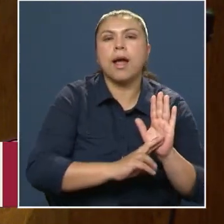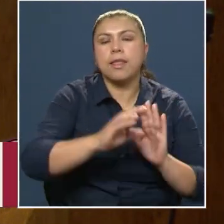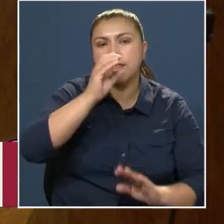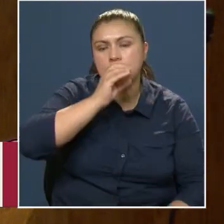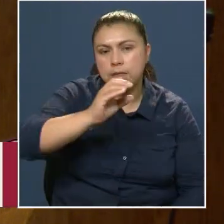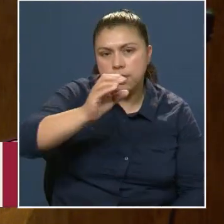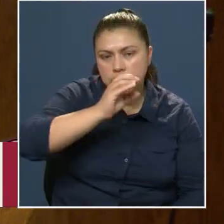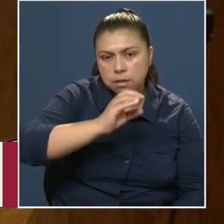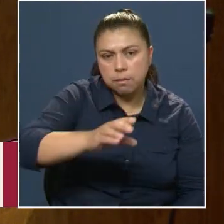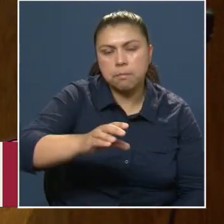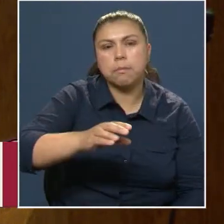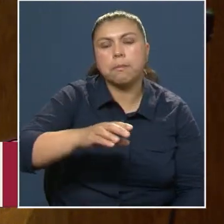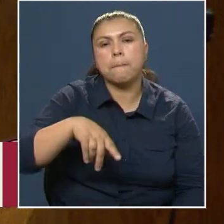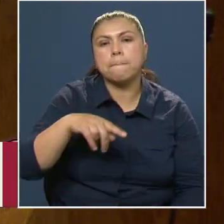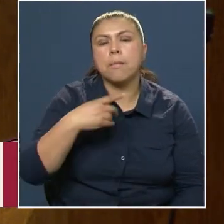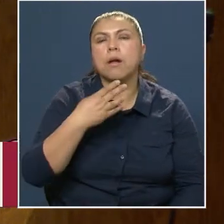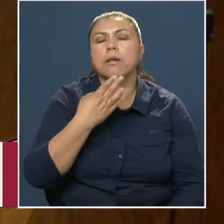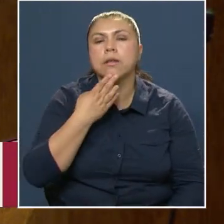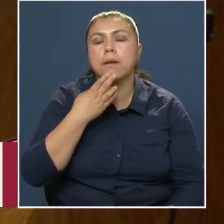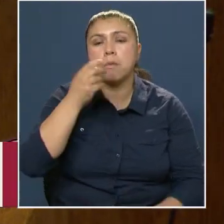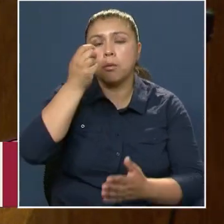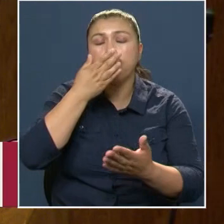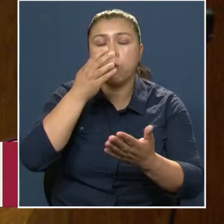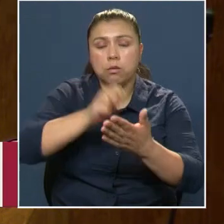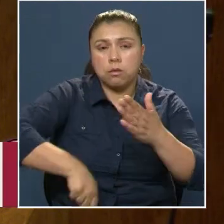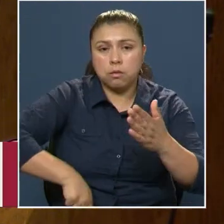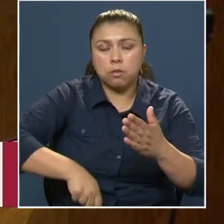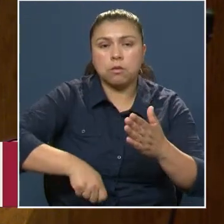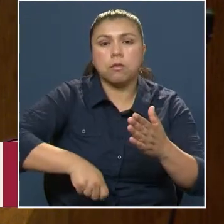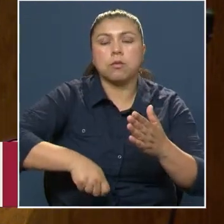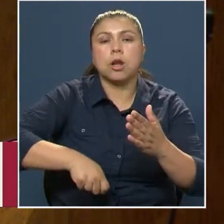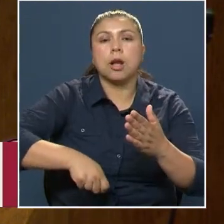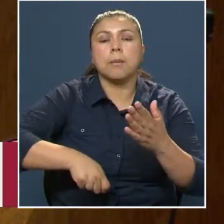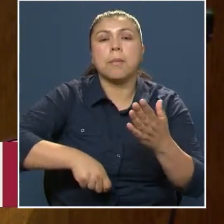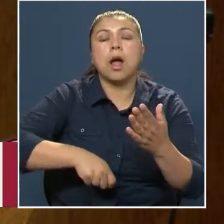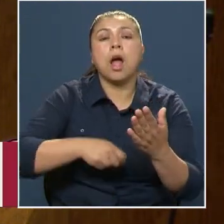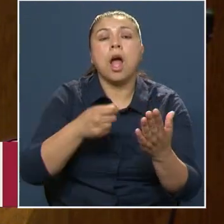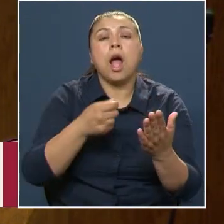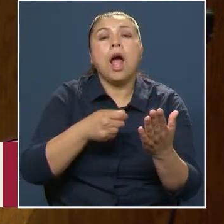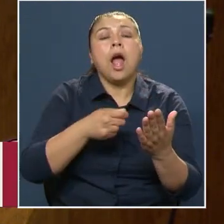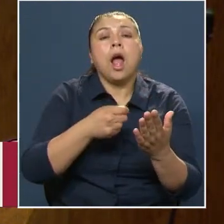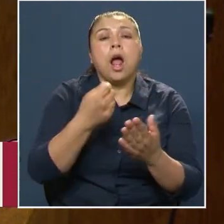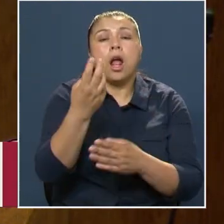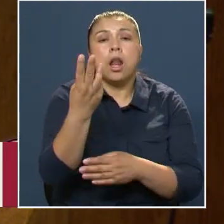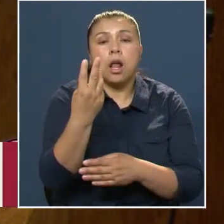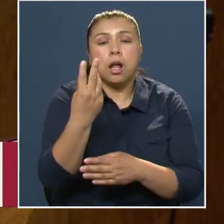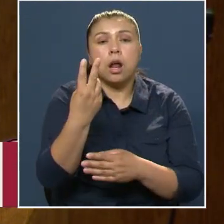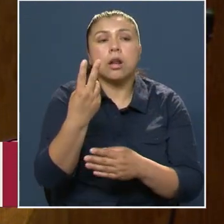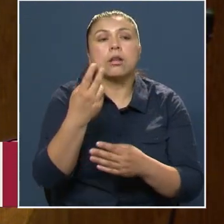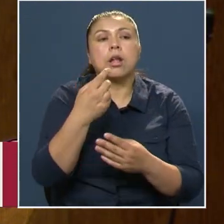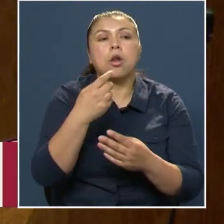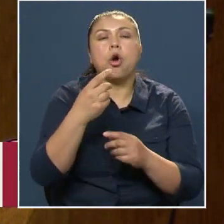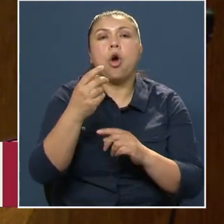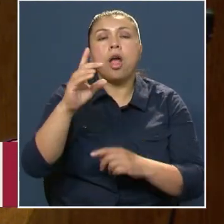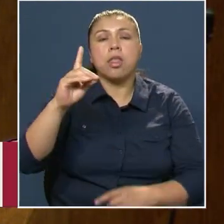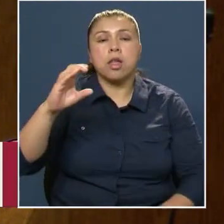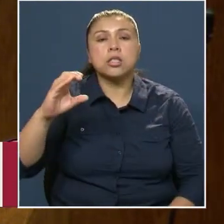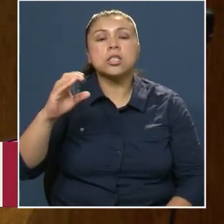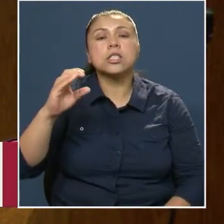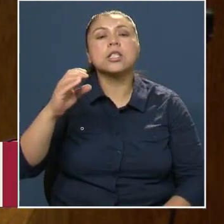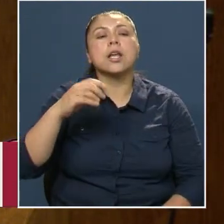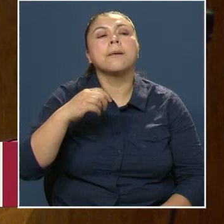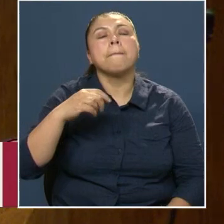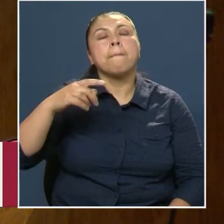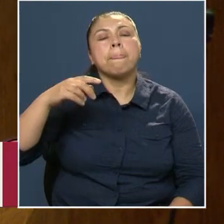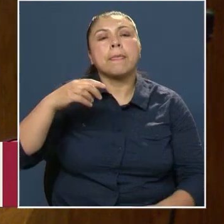Fue rebelde también cuando firmó la Carta de los 13 Valientes Demócratas Cristianos que condenaban el